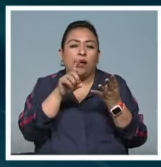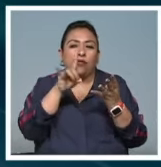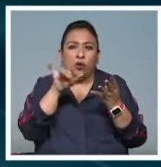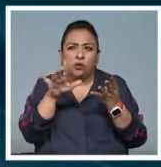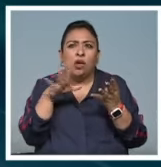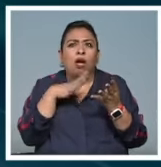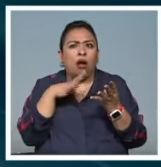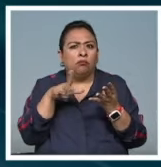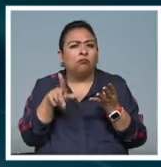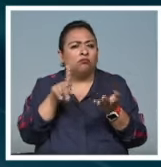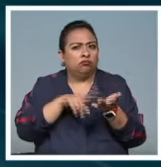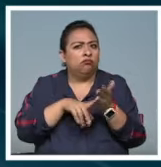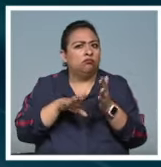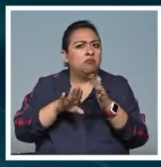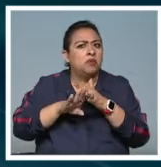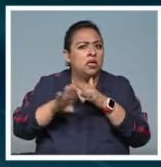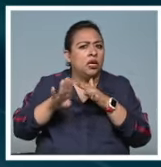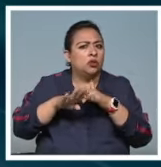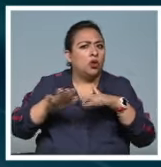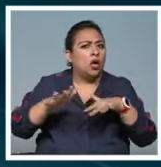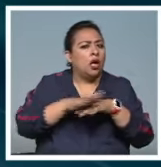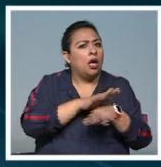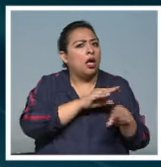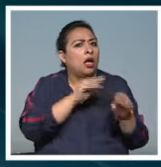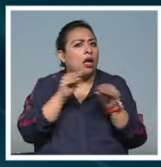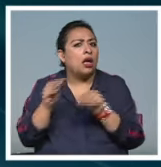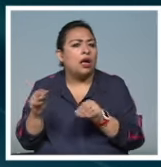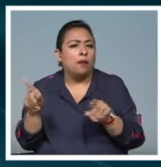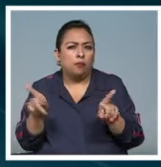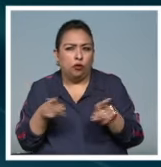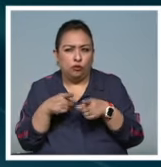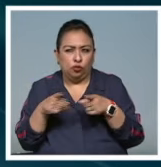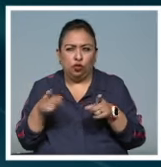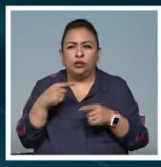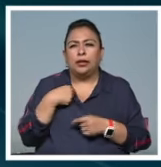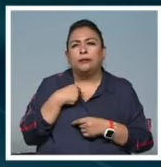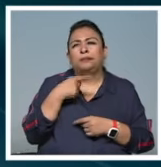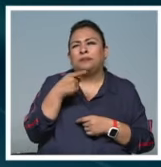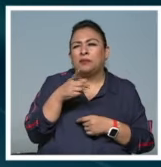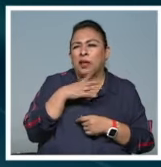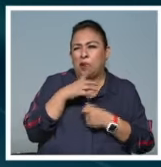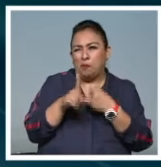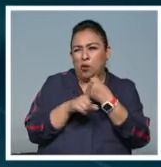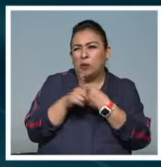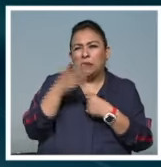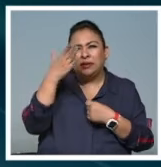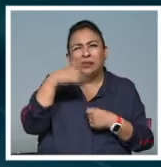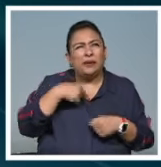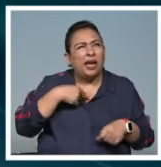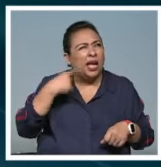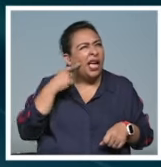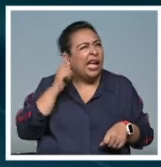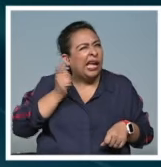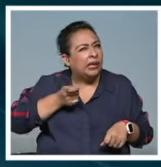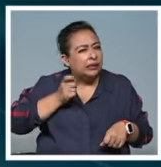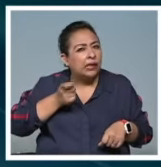queda plasmada la migración de la música. Lo que de alguna manera problematiza saber a qué suena es que